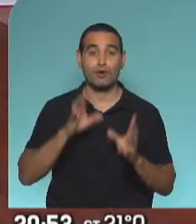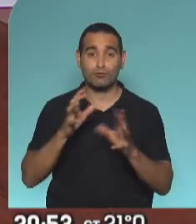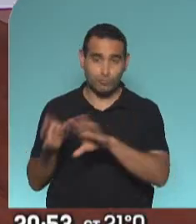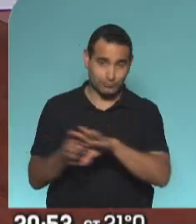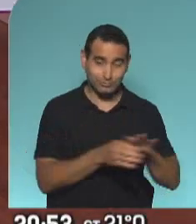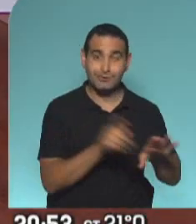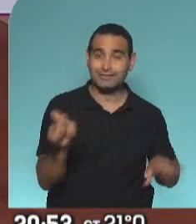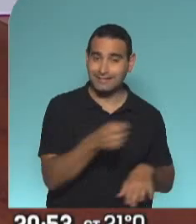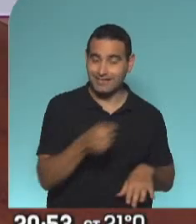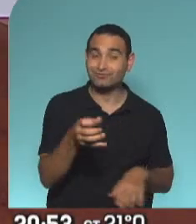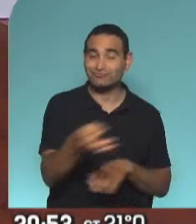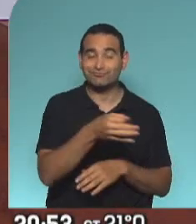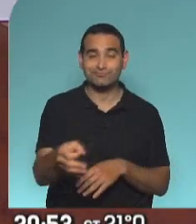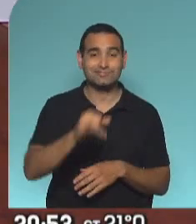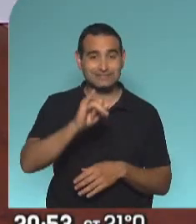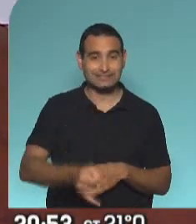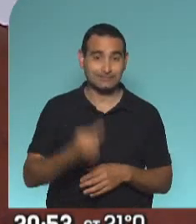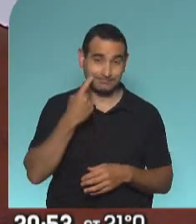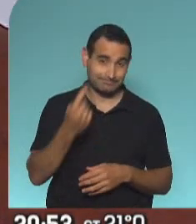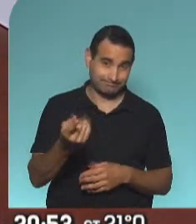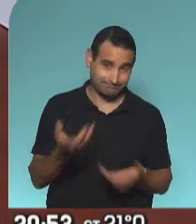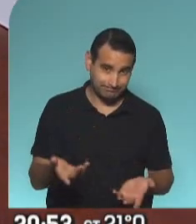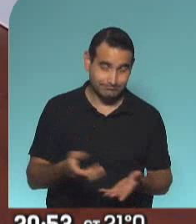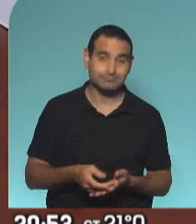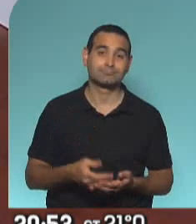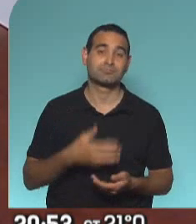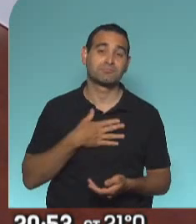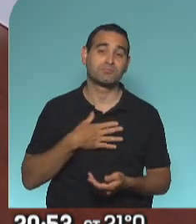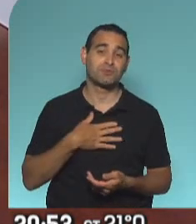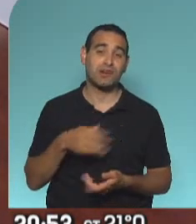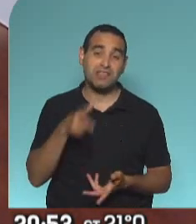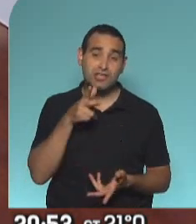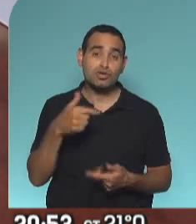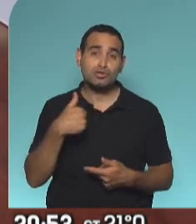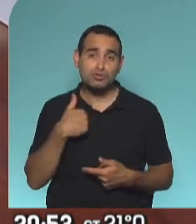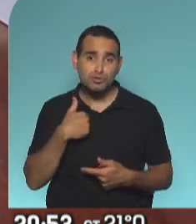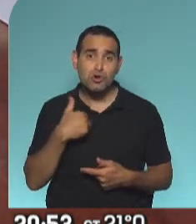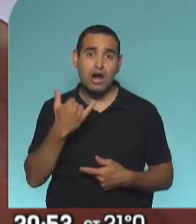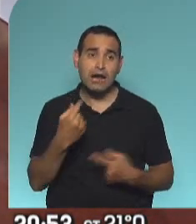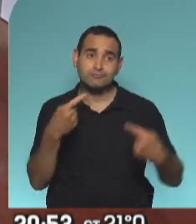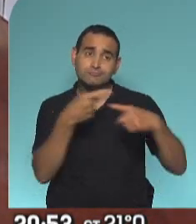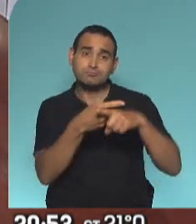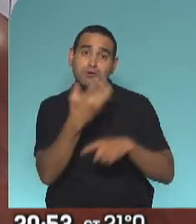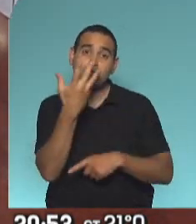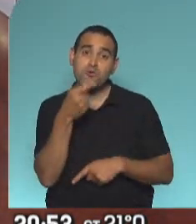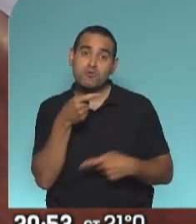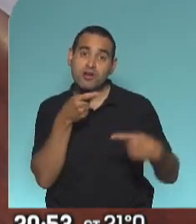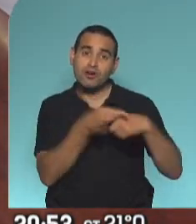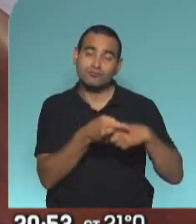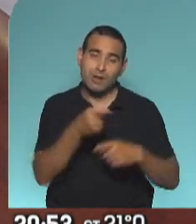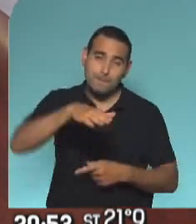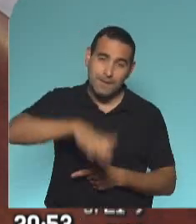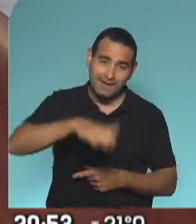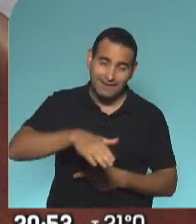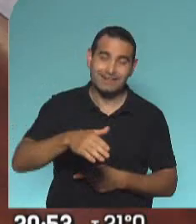al tenis. Exactamente, el tenis. Lo escuchamos a él. Claro, pobre, dijo... Yo tengo algunos rivales a los que me gustaría enfrentar. Hablamos de Peke